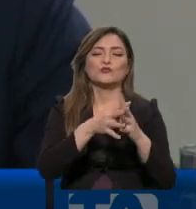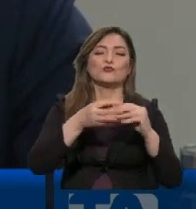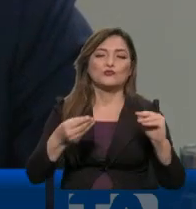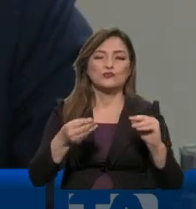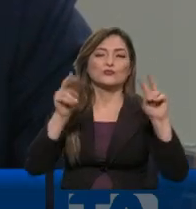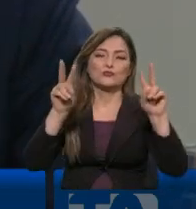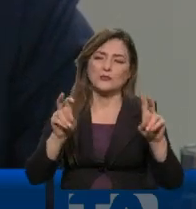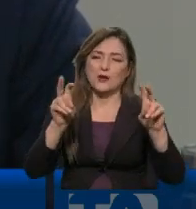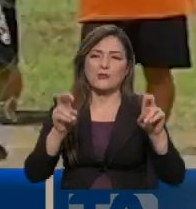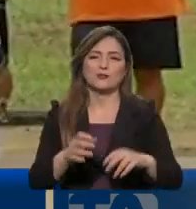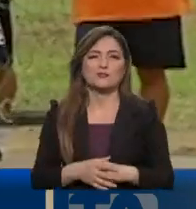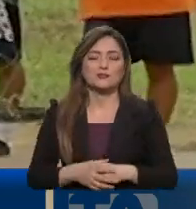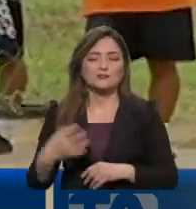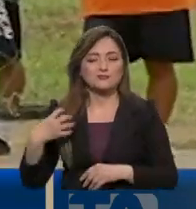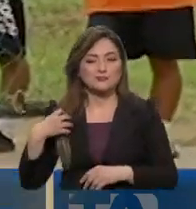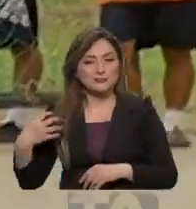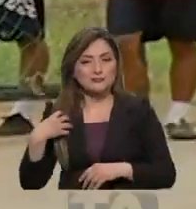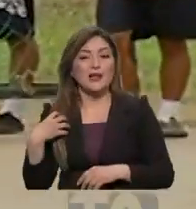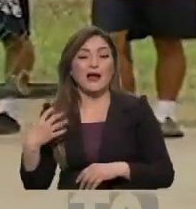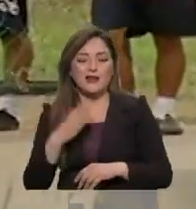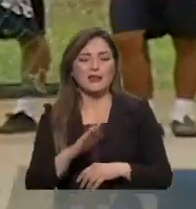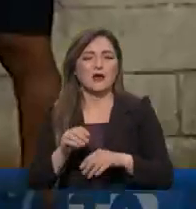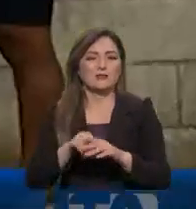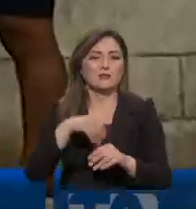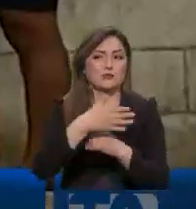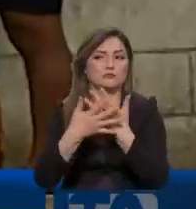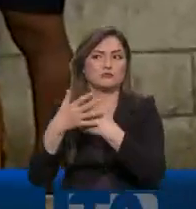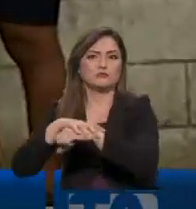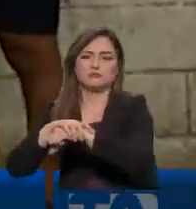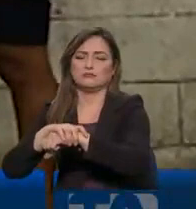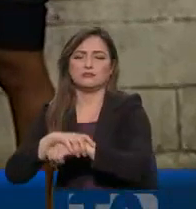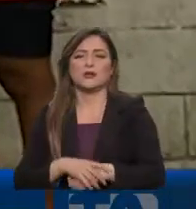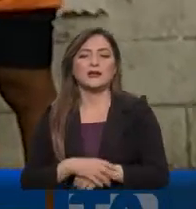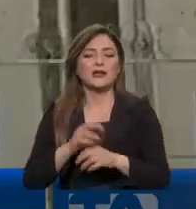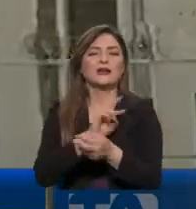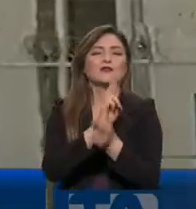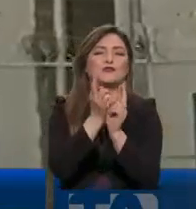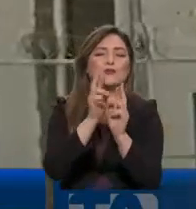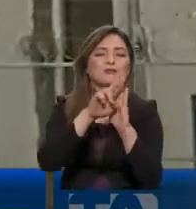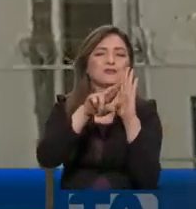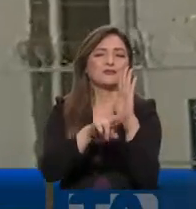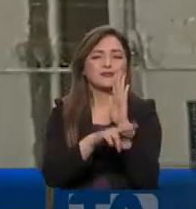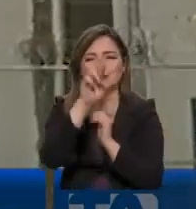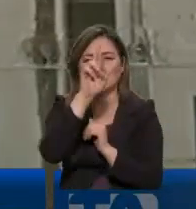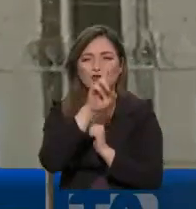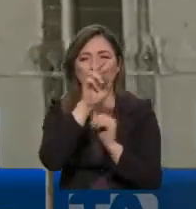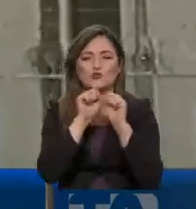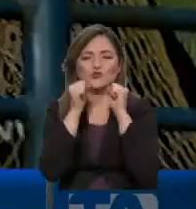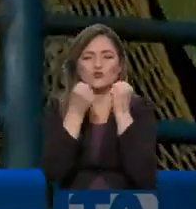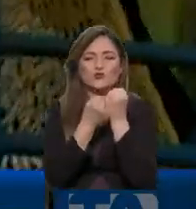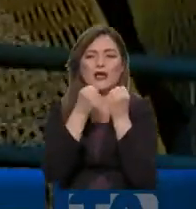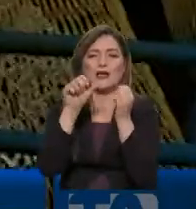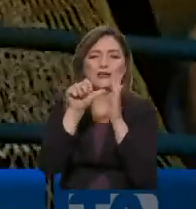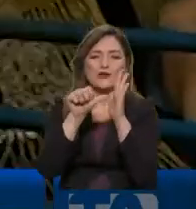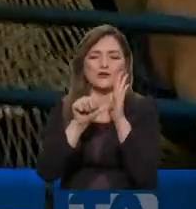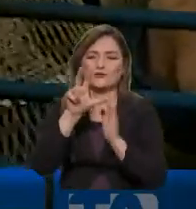temas de garantías penitenciarias. Otra de las propuestas fue reformar el reglamento de rehabilitación social, que cuenta con 305 artículos